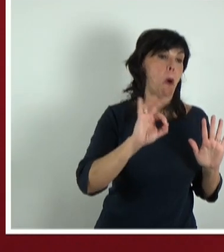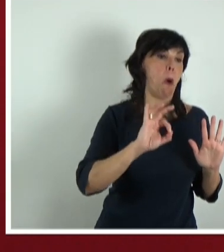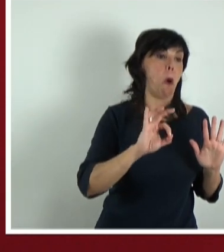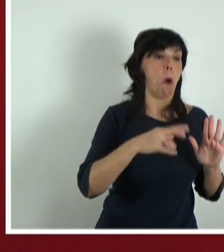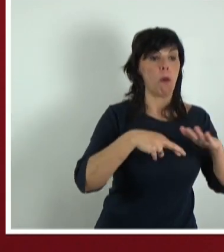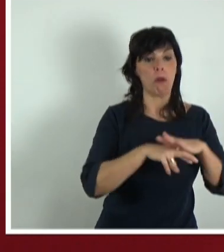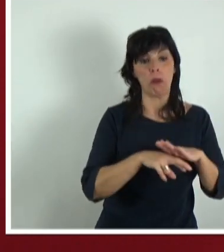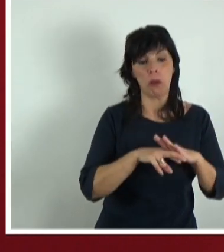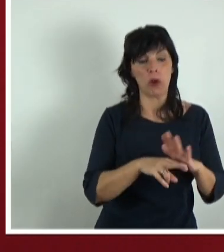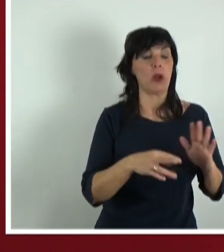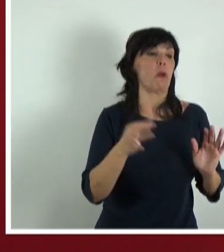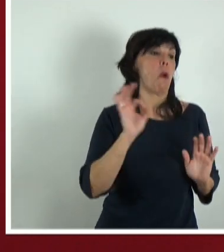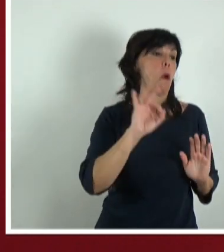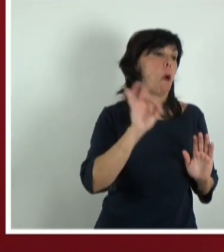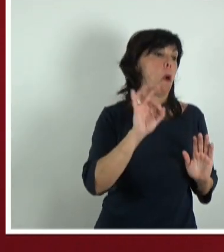reglas,